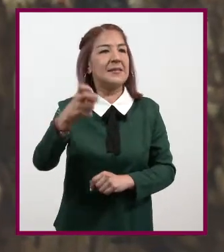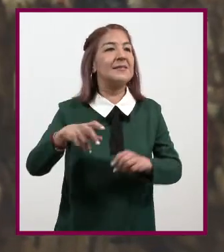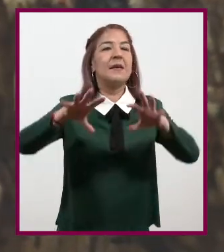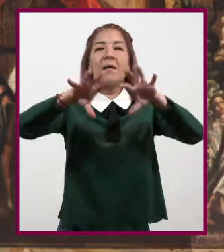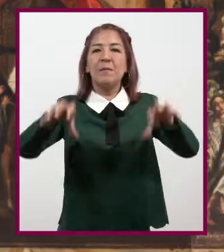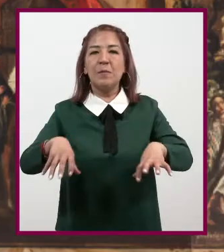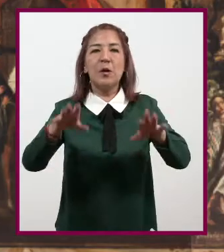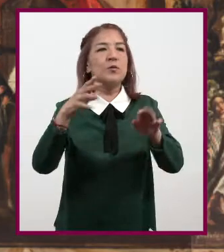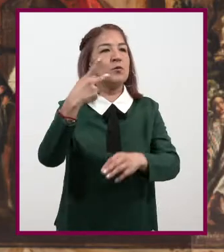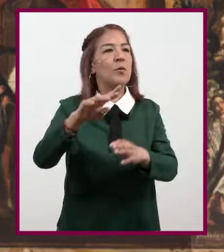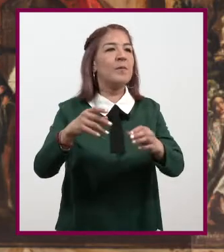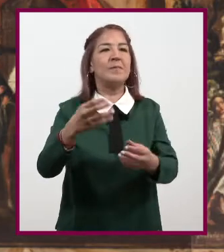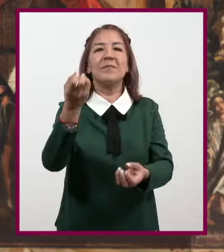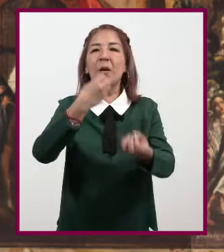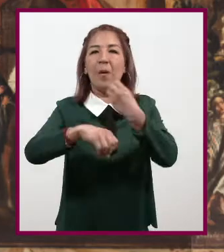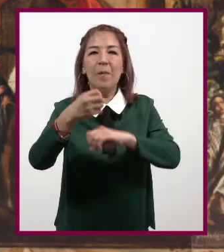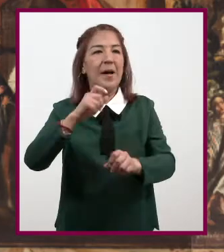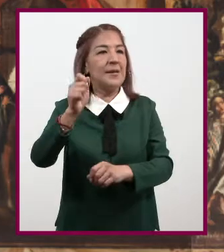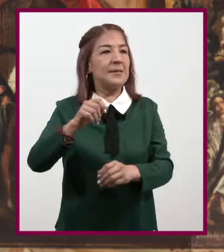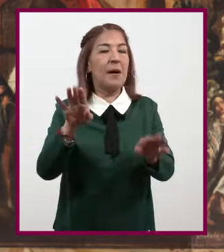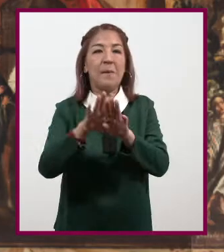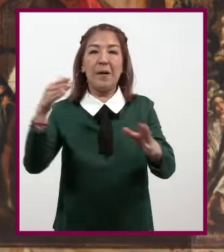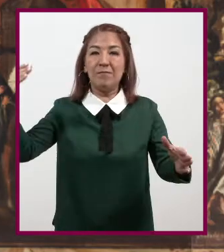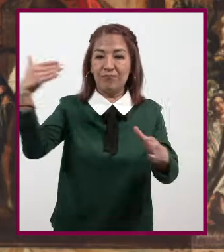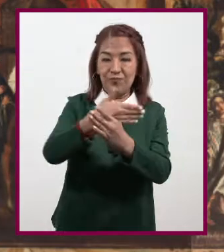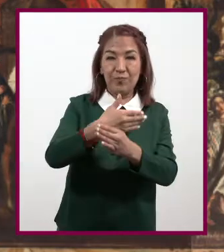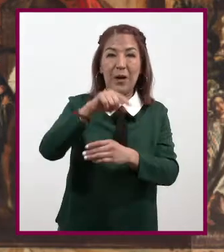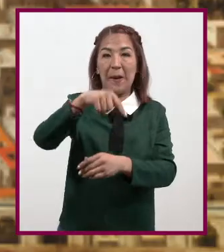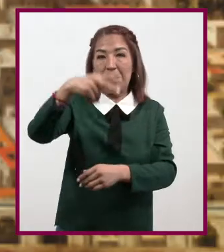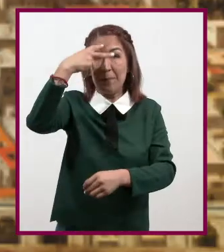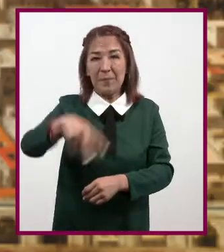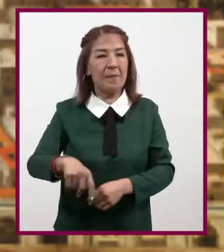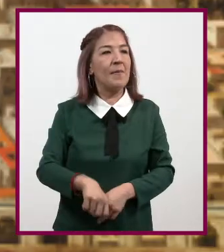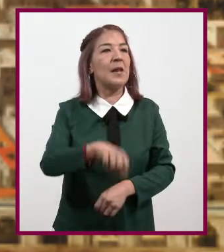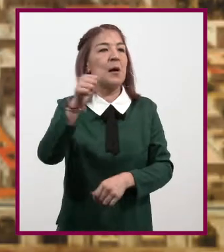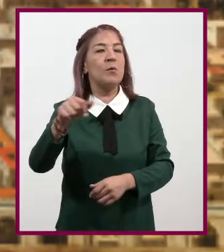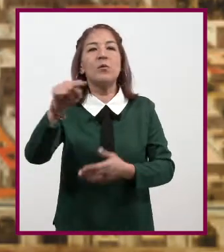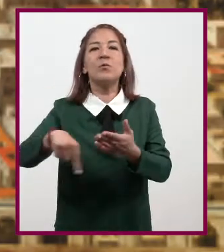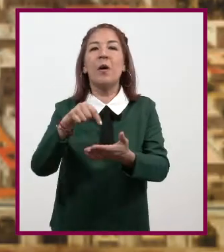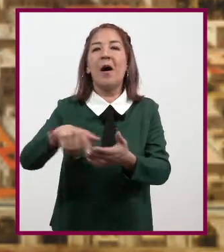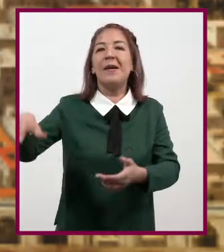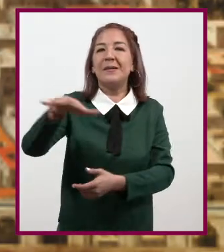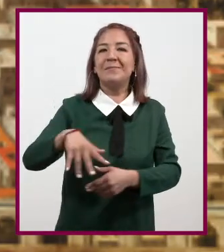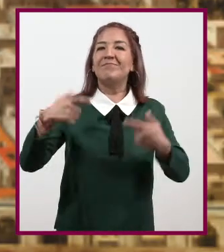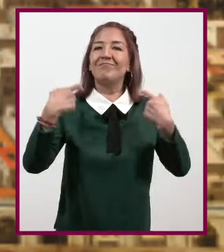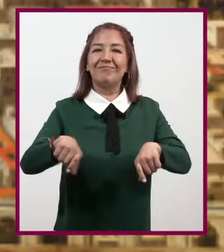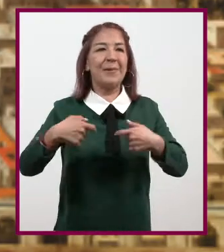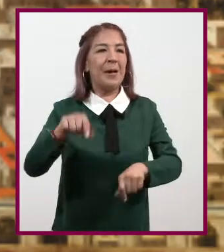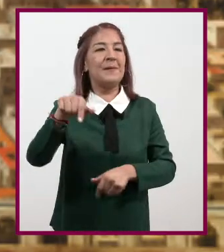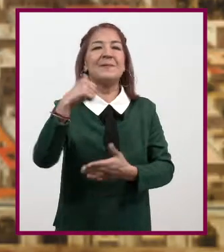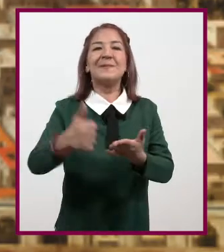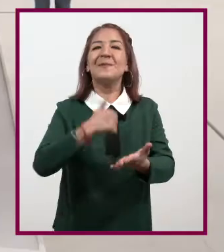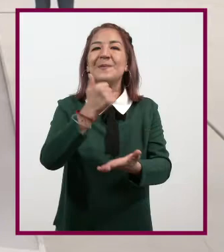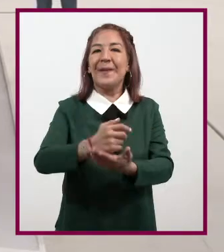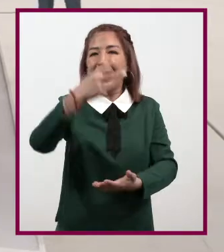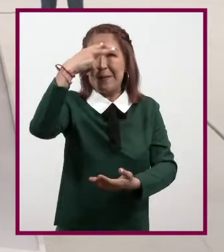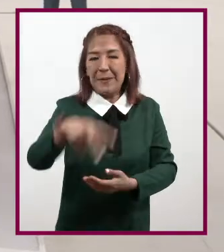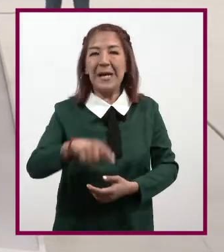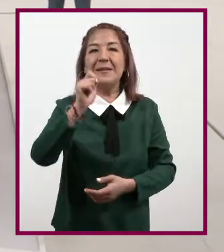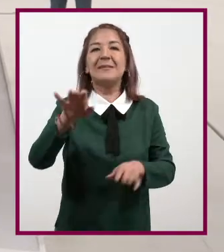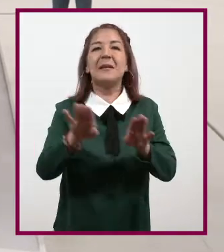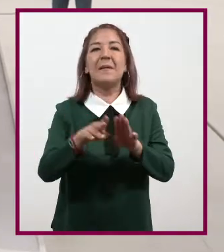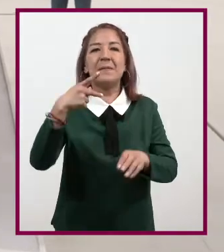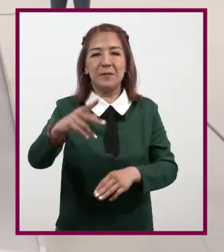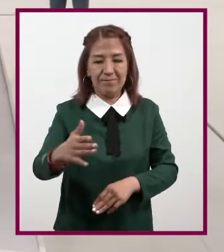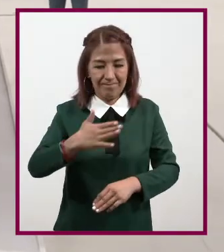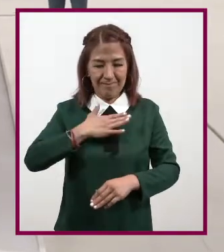obras, de un lado está La Conquista de México, del otro lado está La muy noble y leal Ciudad de México, una oportunidad desde el